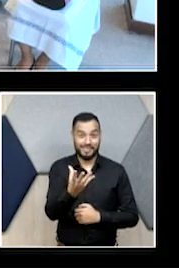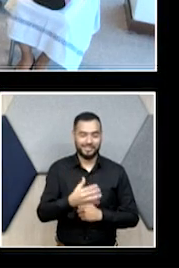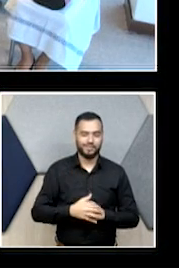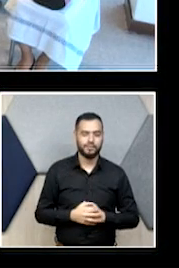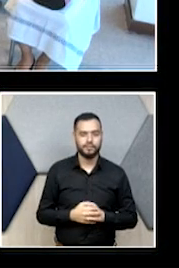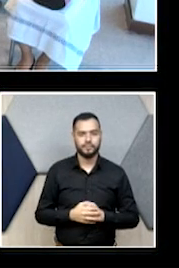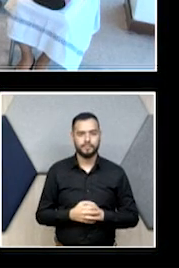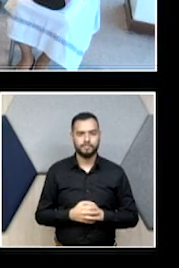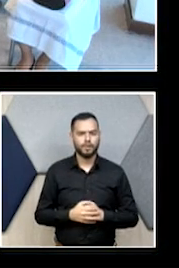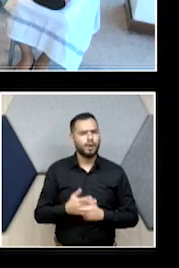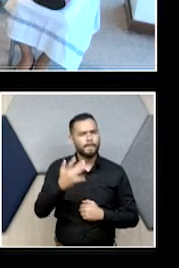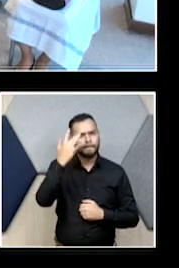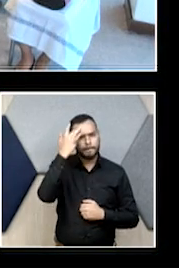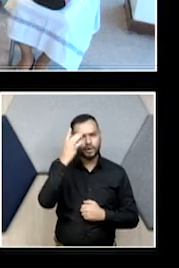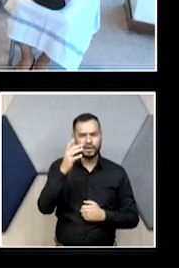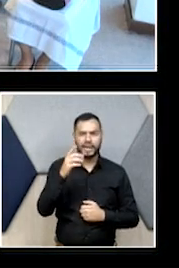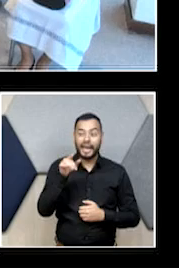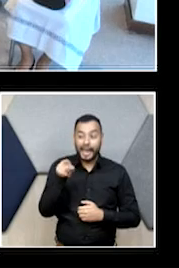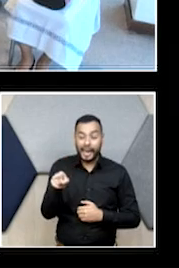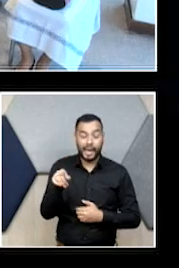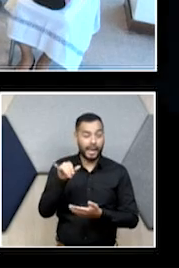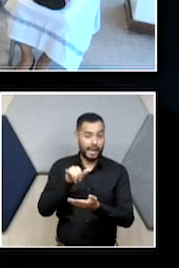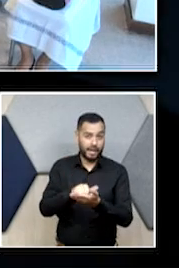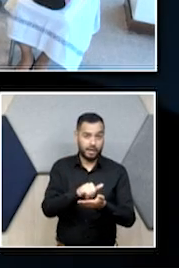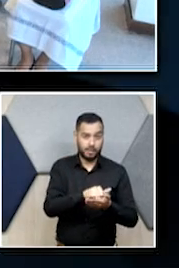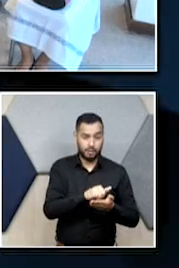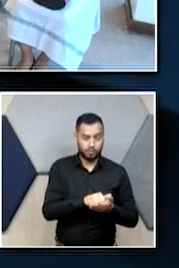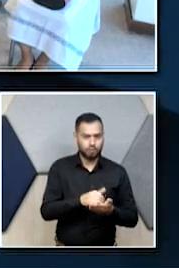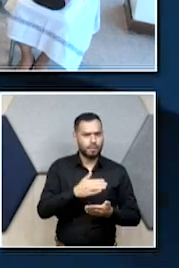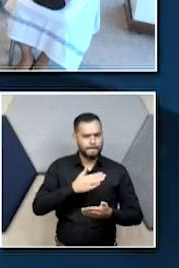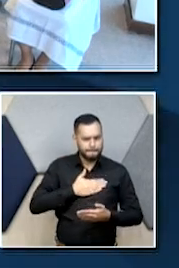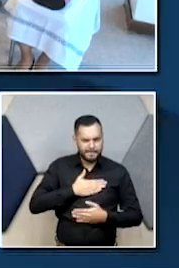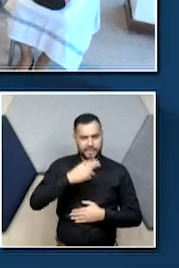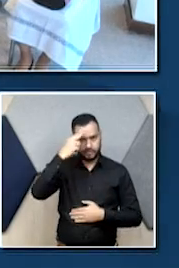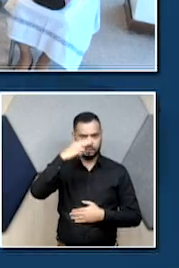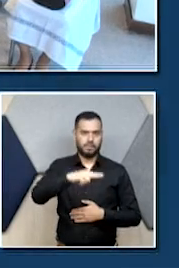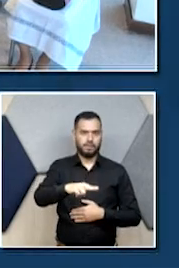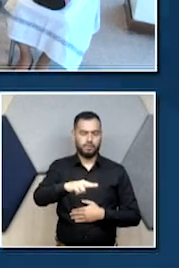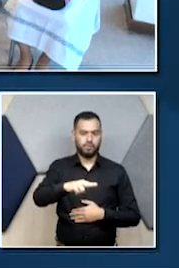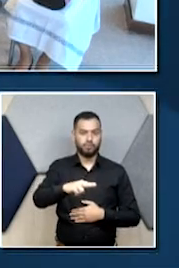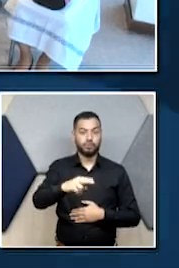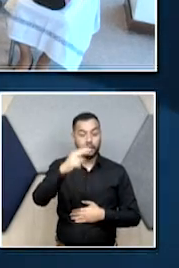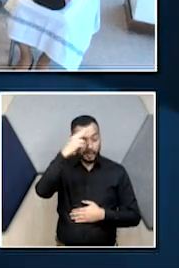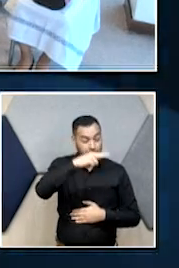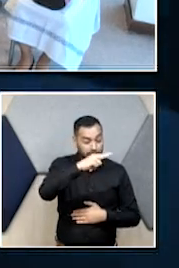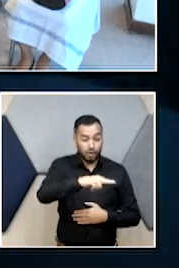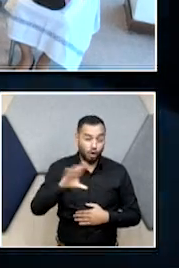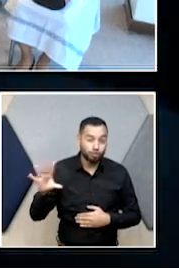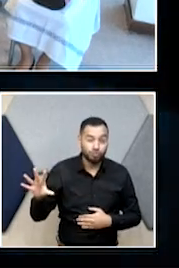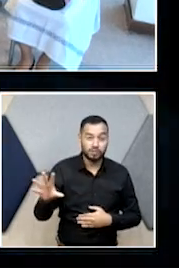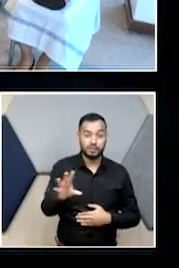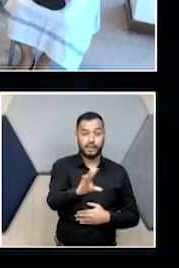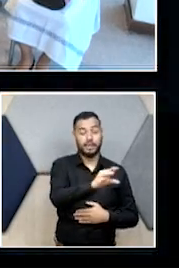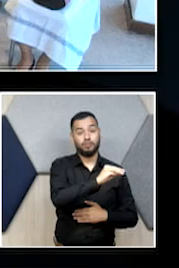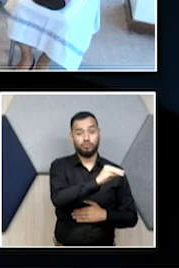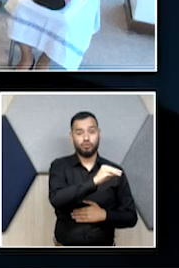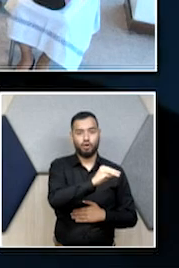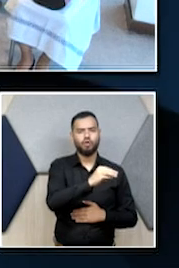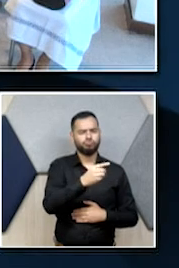porque es por ellos, por mis hijos y por los hijos de todos que trabajamos